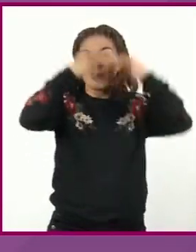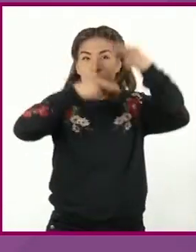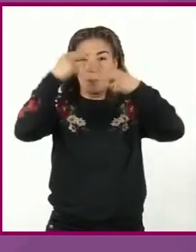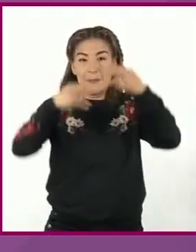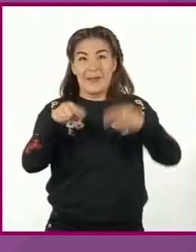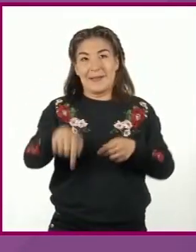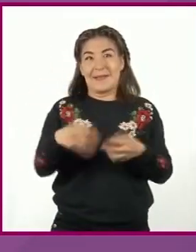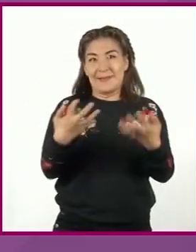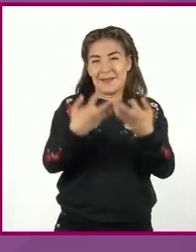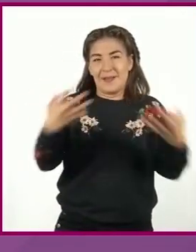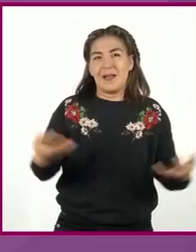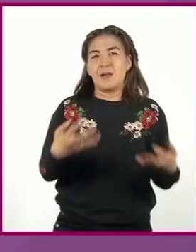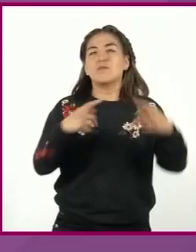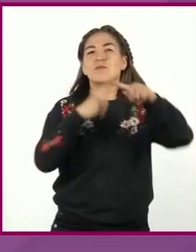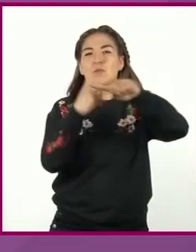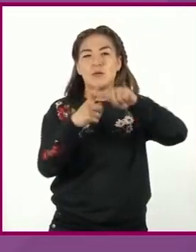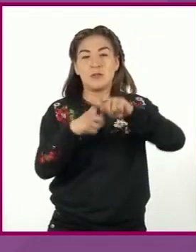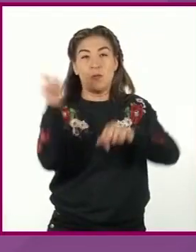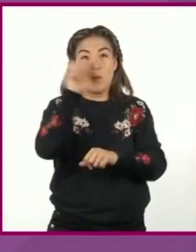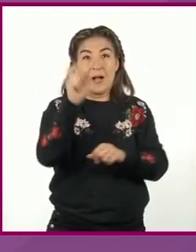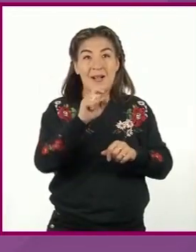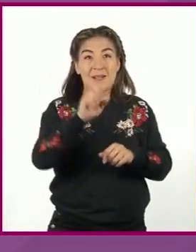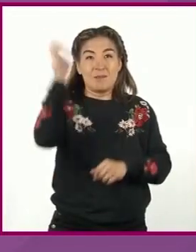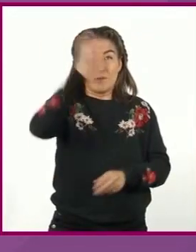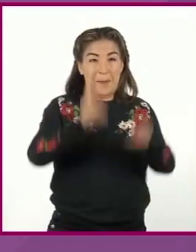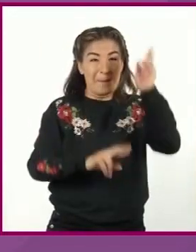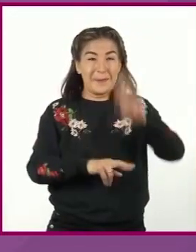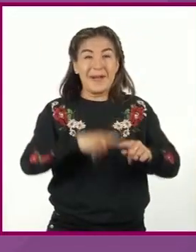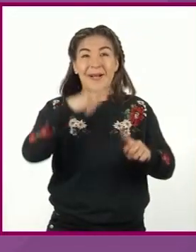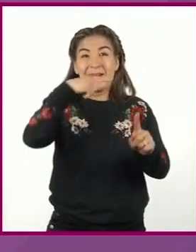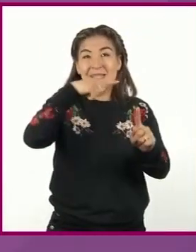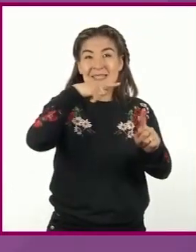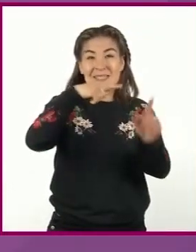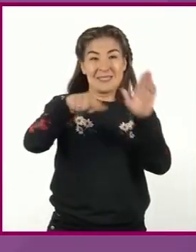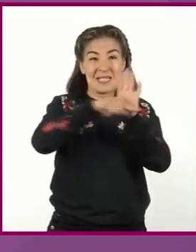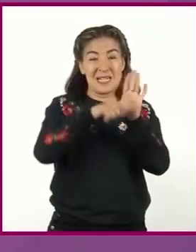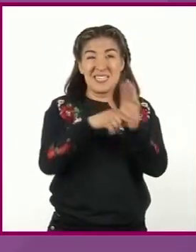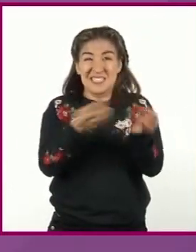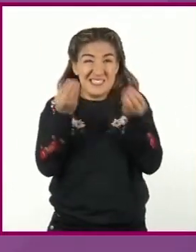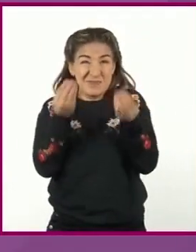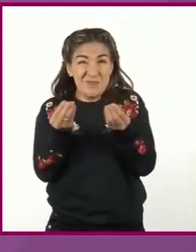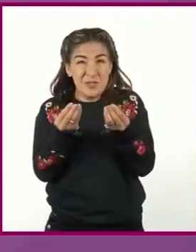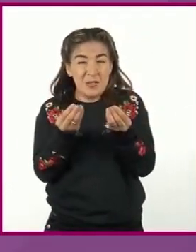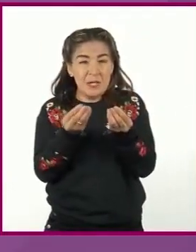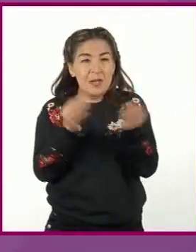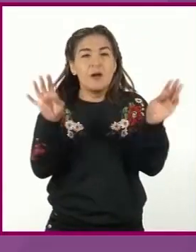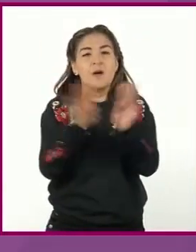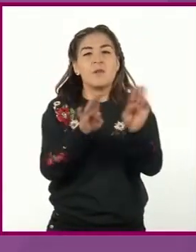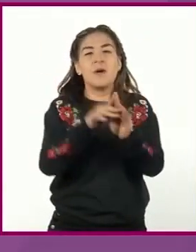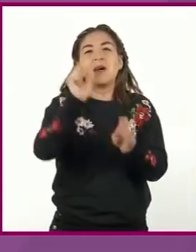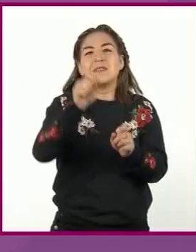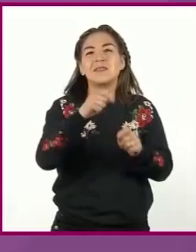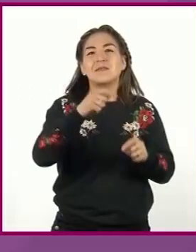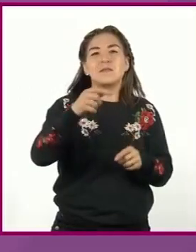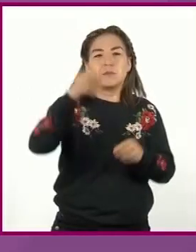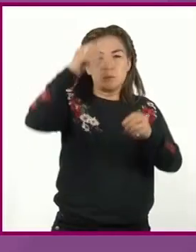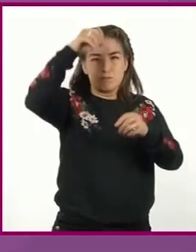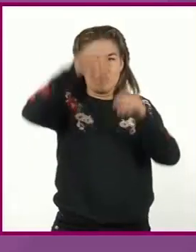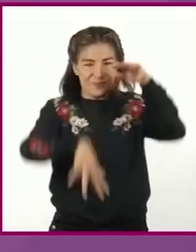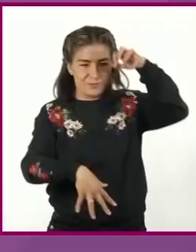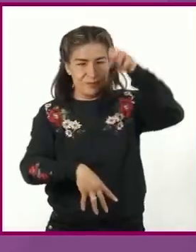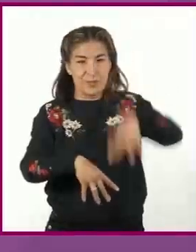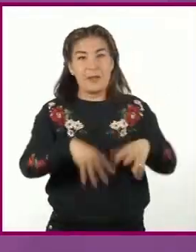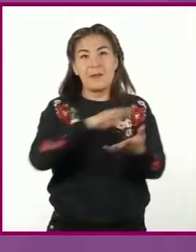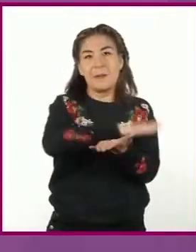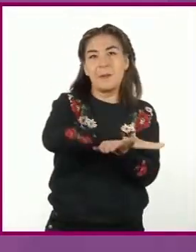carga positiva. Cuando las cargas eléctricas negativas en la nube son demasiadas, se liberan electrones hacia el suelo a